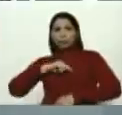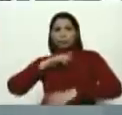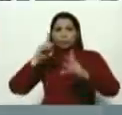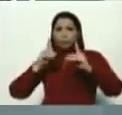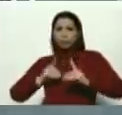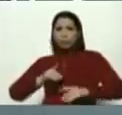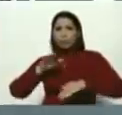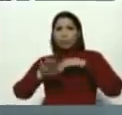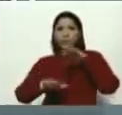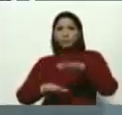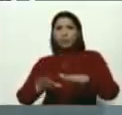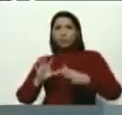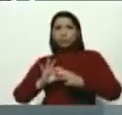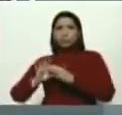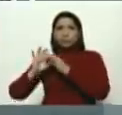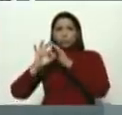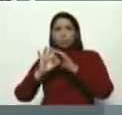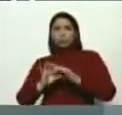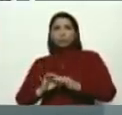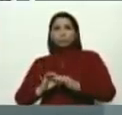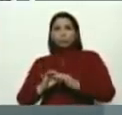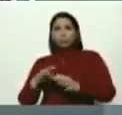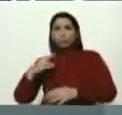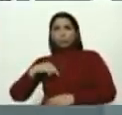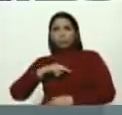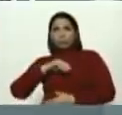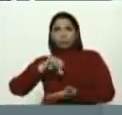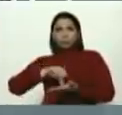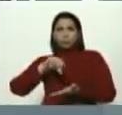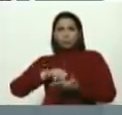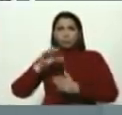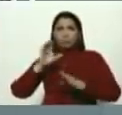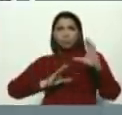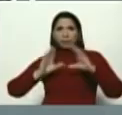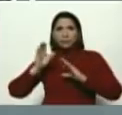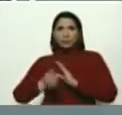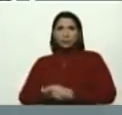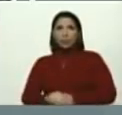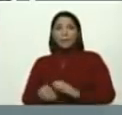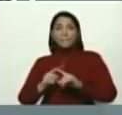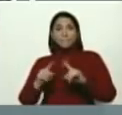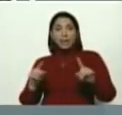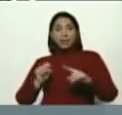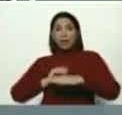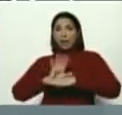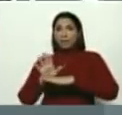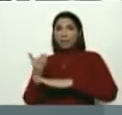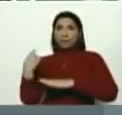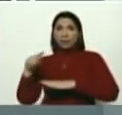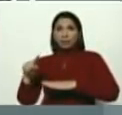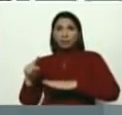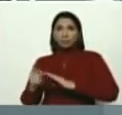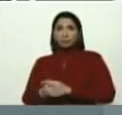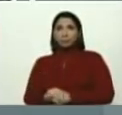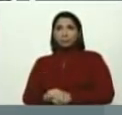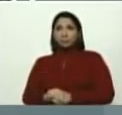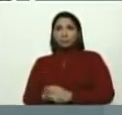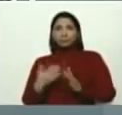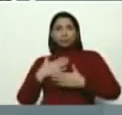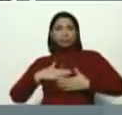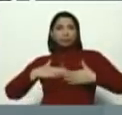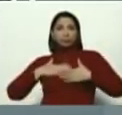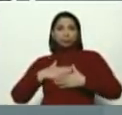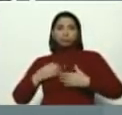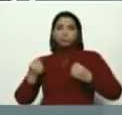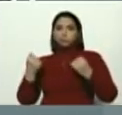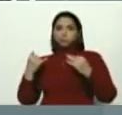avanzar unidos, unidos, nuestro centro científico, para que el ALBA tenga en calidad y en cantidad